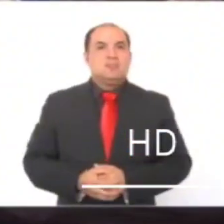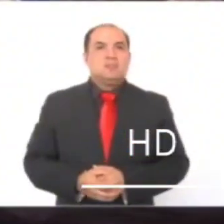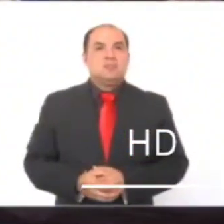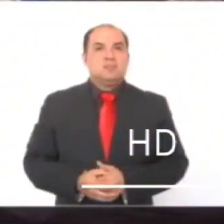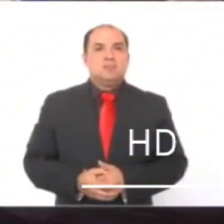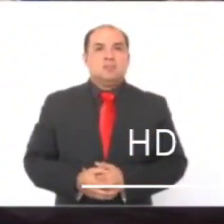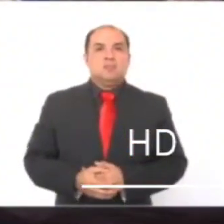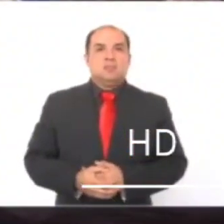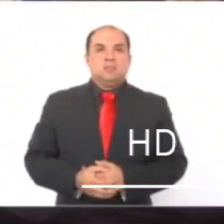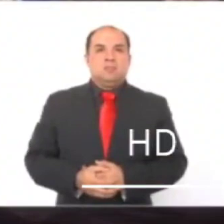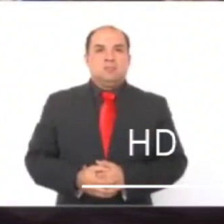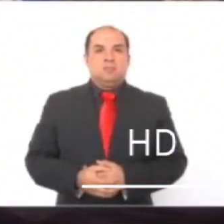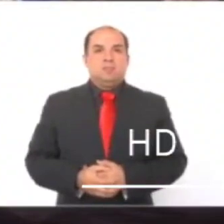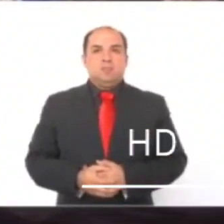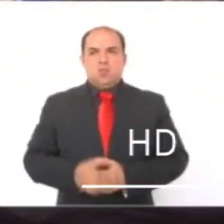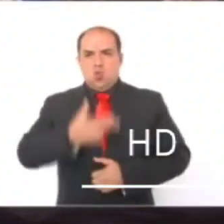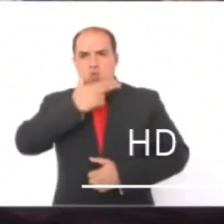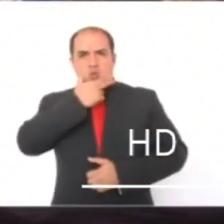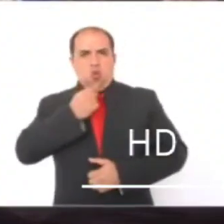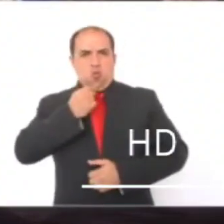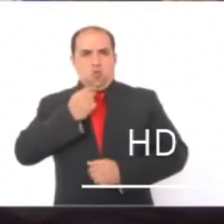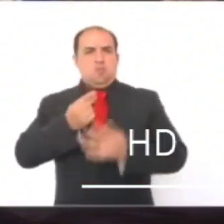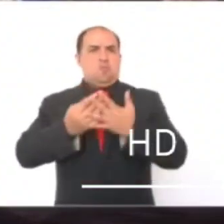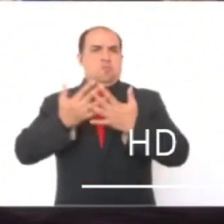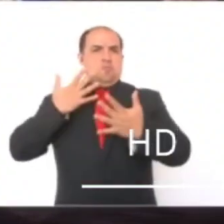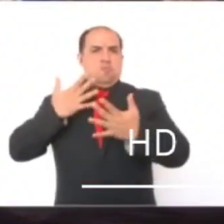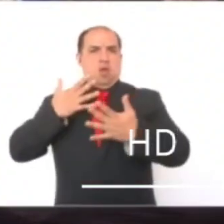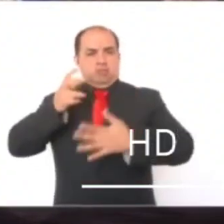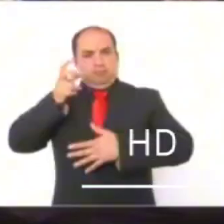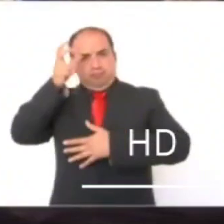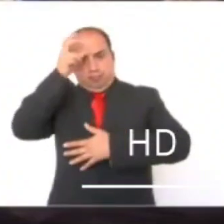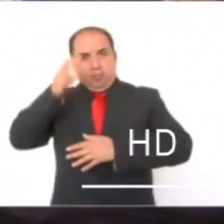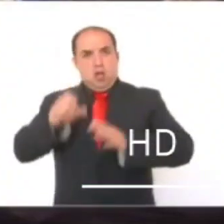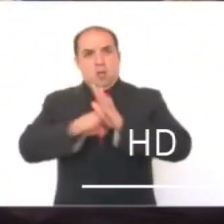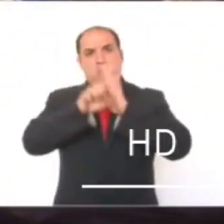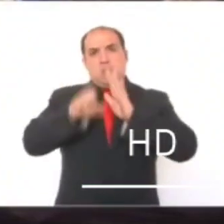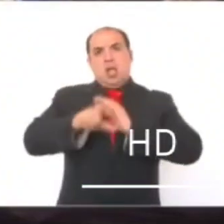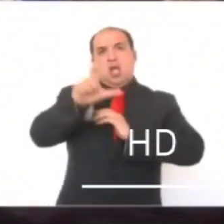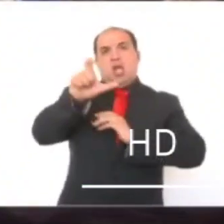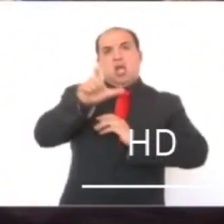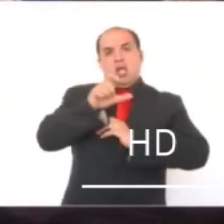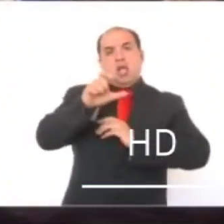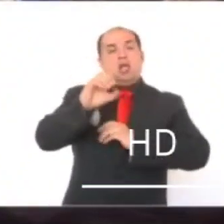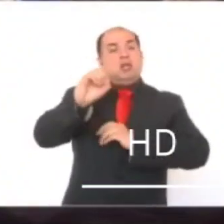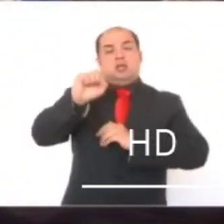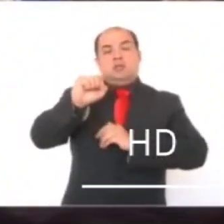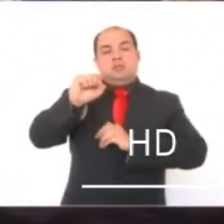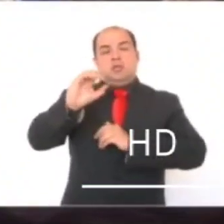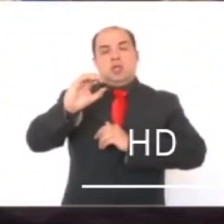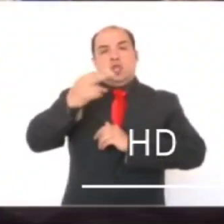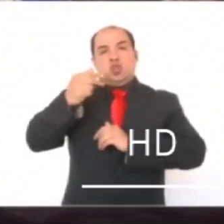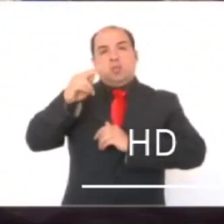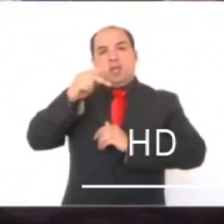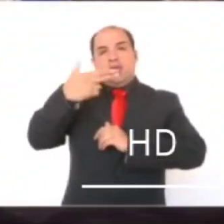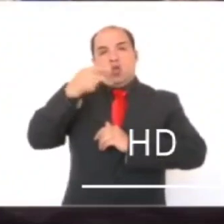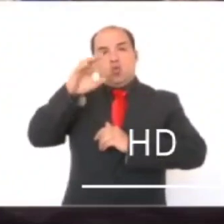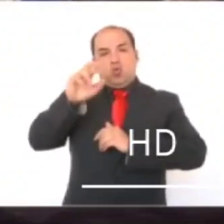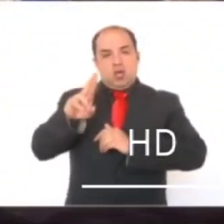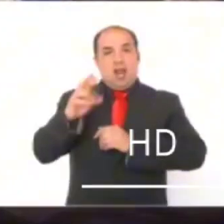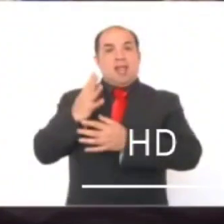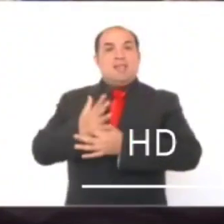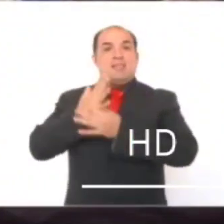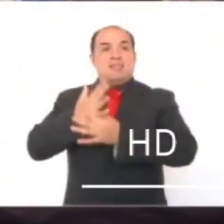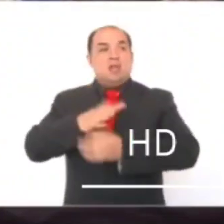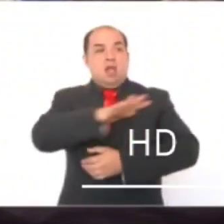Surgieron grandes hombres de la Ilustración como Schopenhauer, quien dijo que la